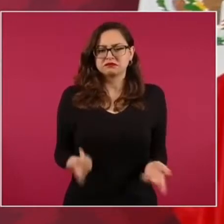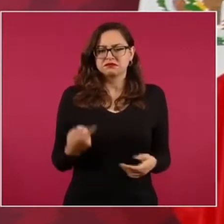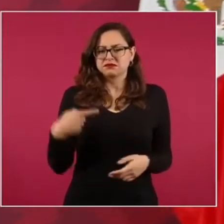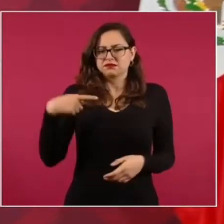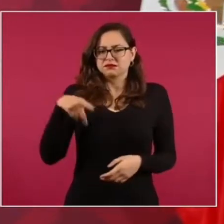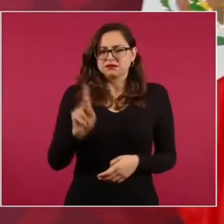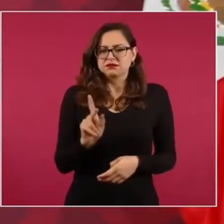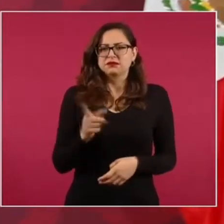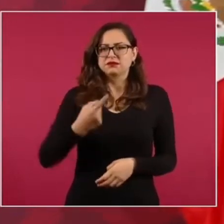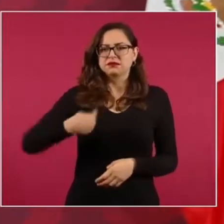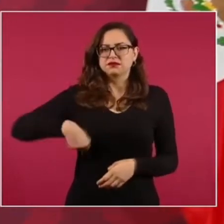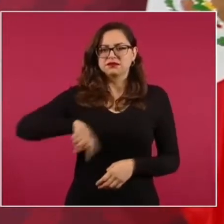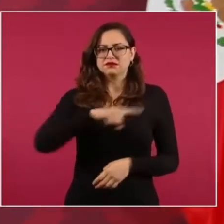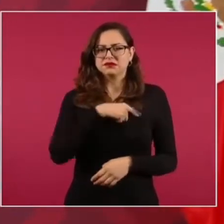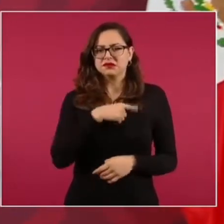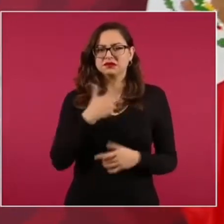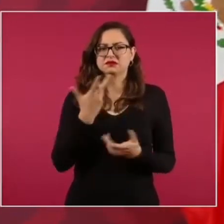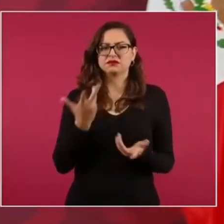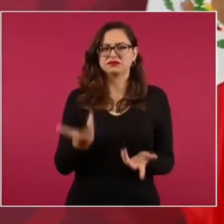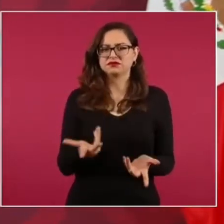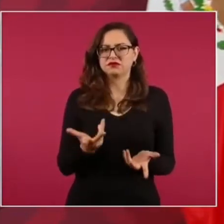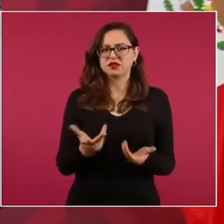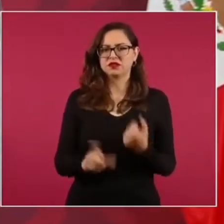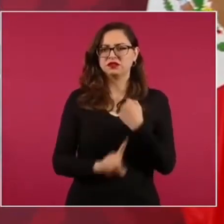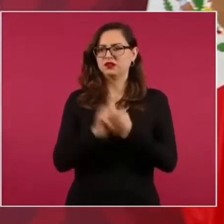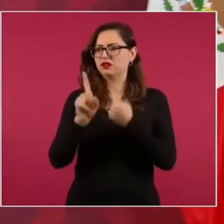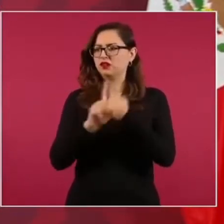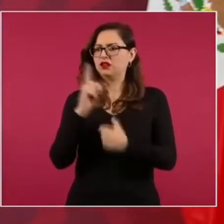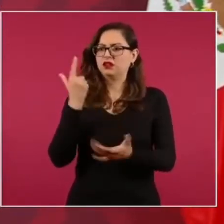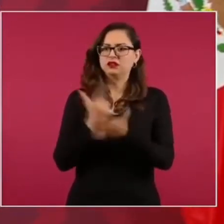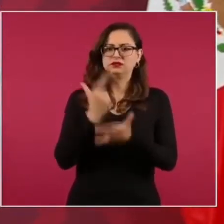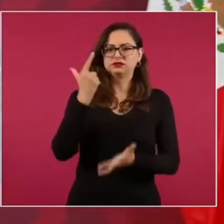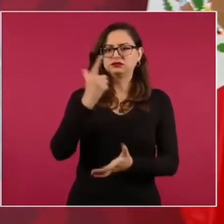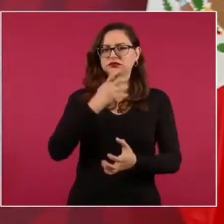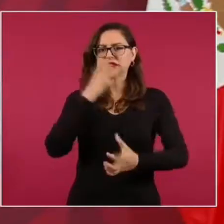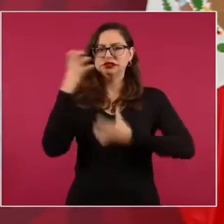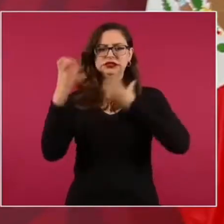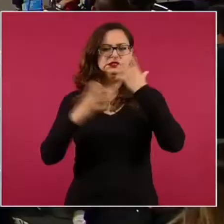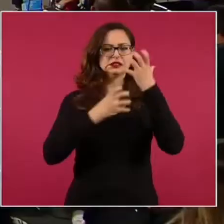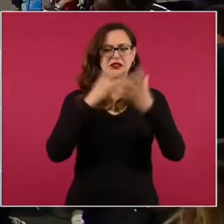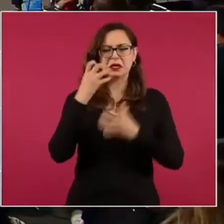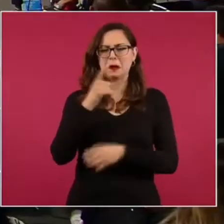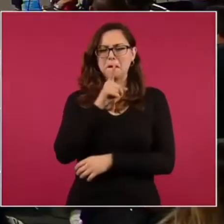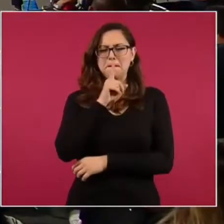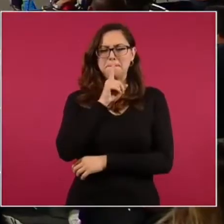un escándalo. No, cuando